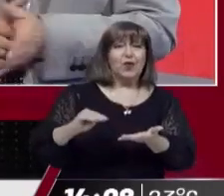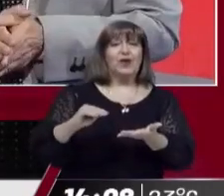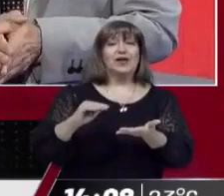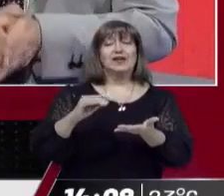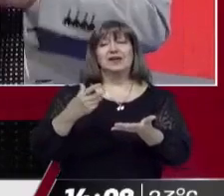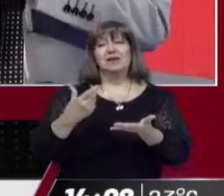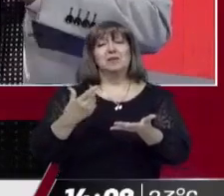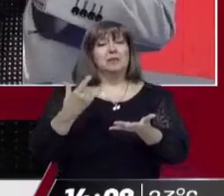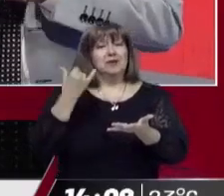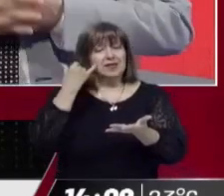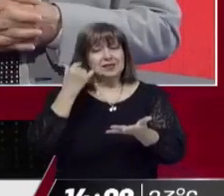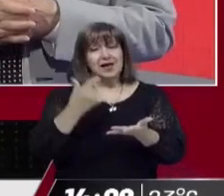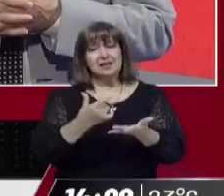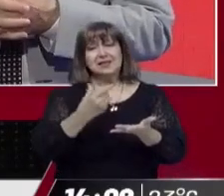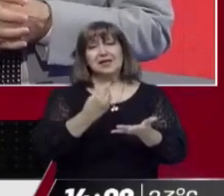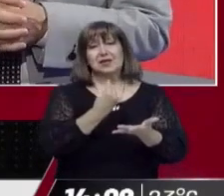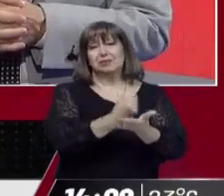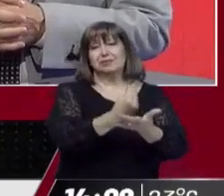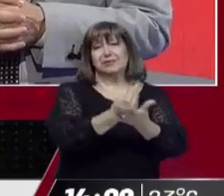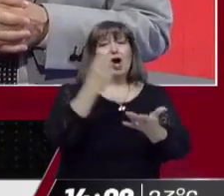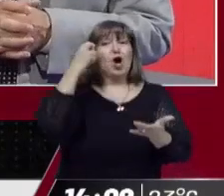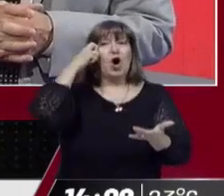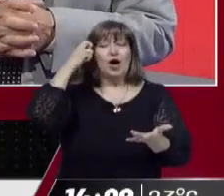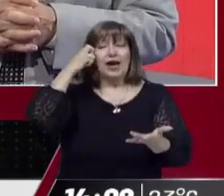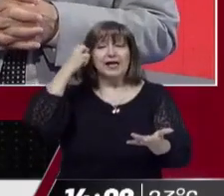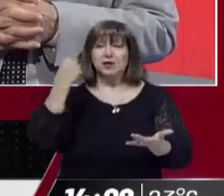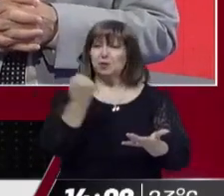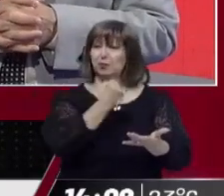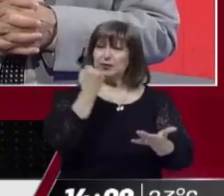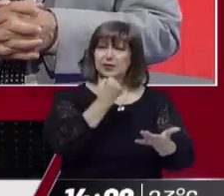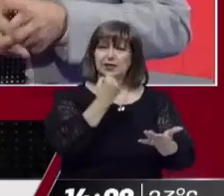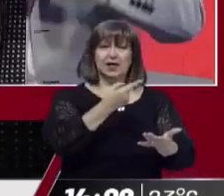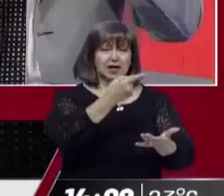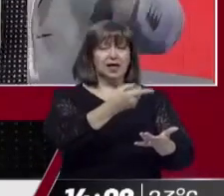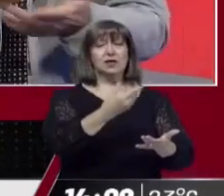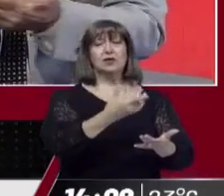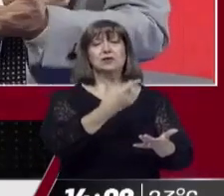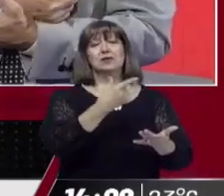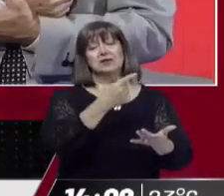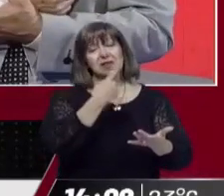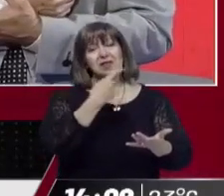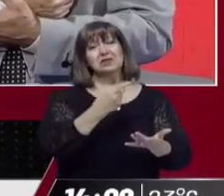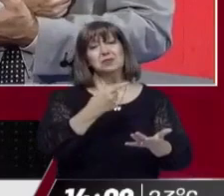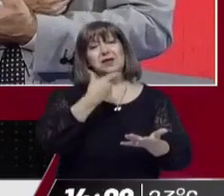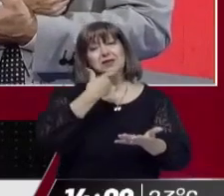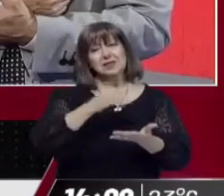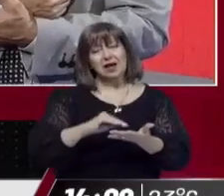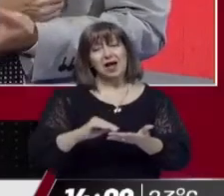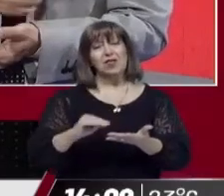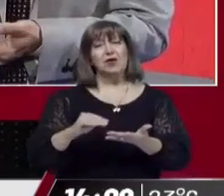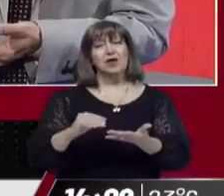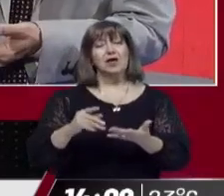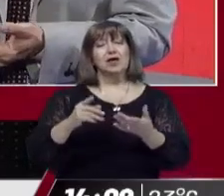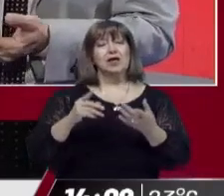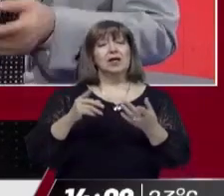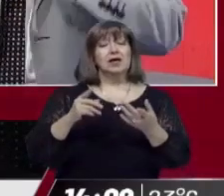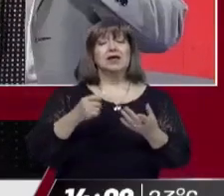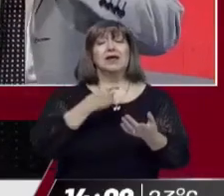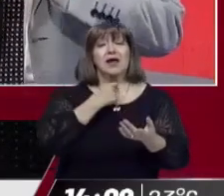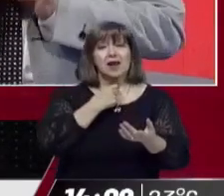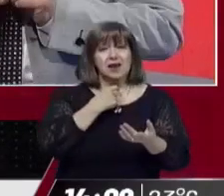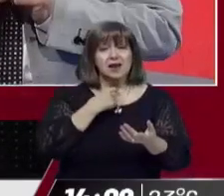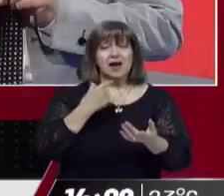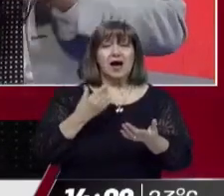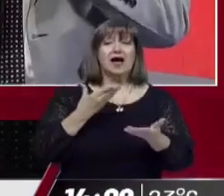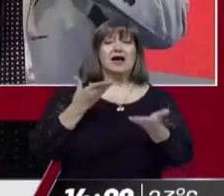sistema republicano como es el Congreso de la Nación, estén a la altura. Muy bien. Porque muchos senadores también tienen decenas